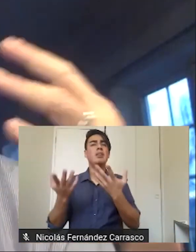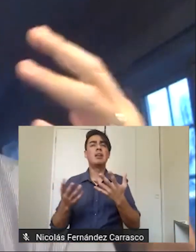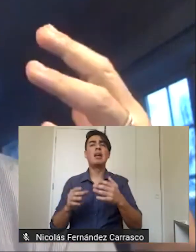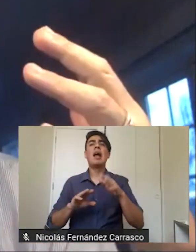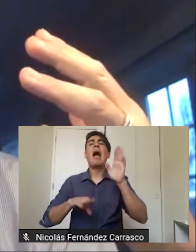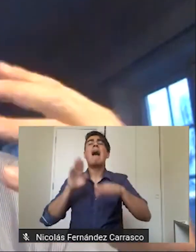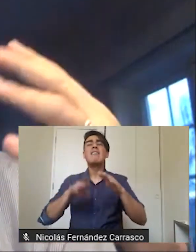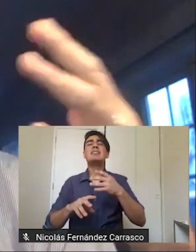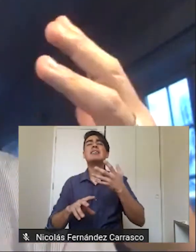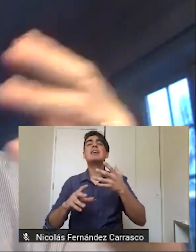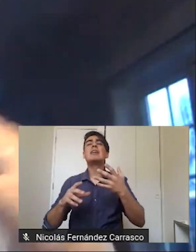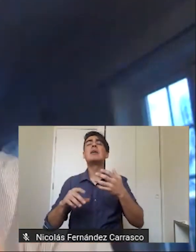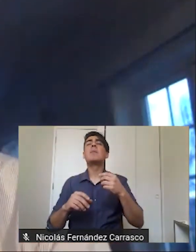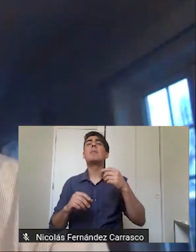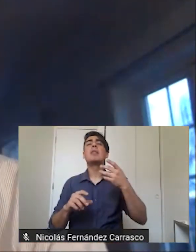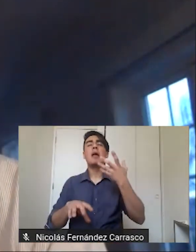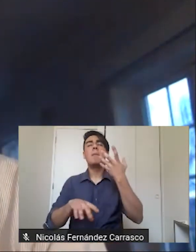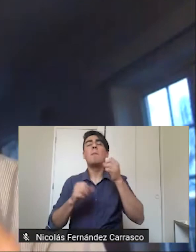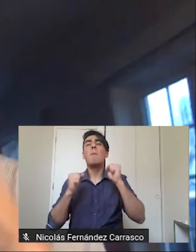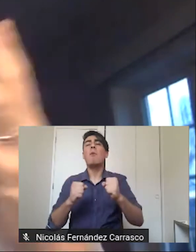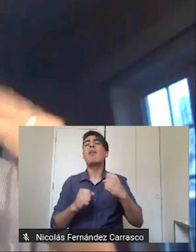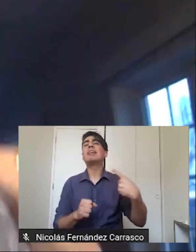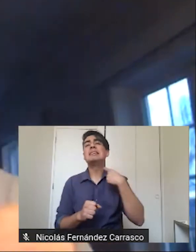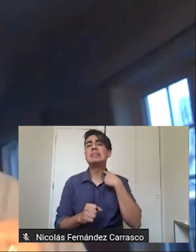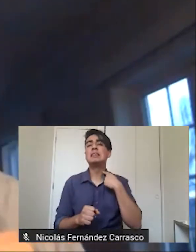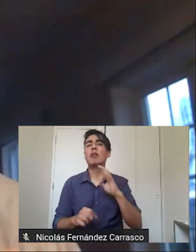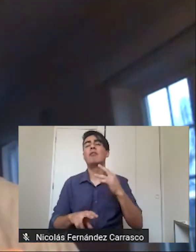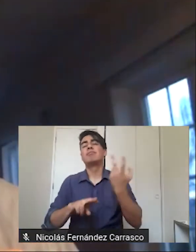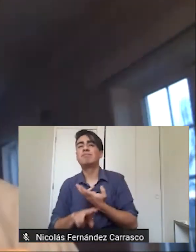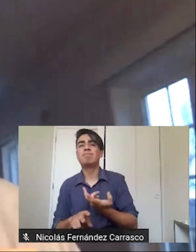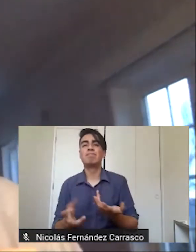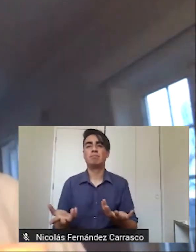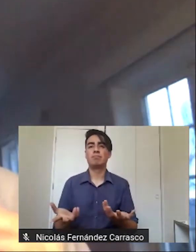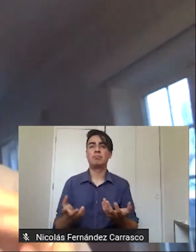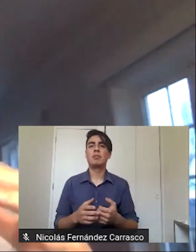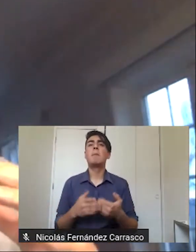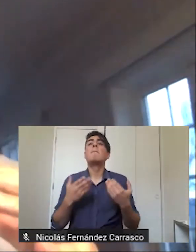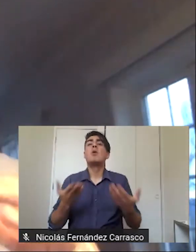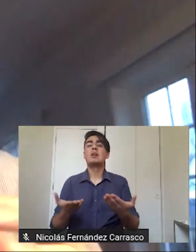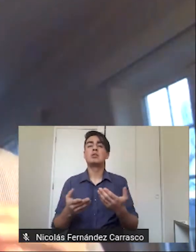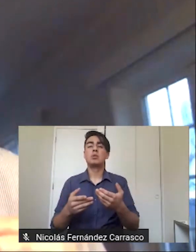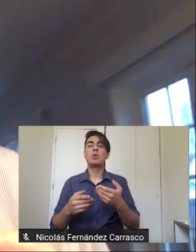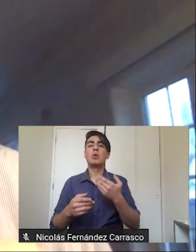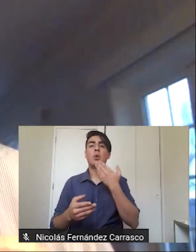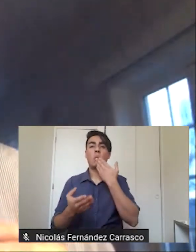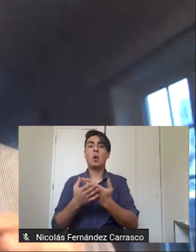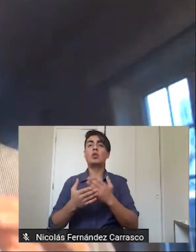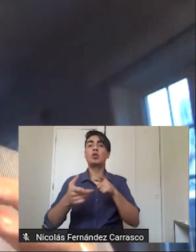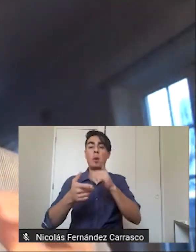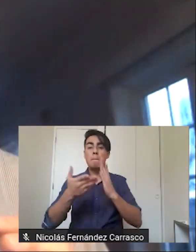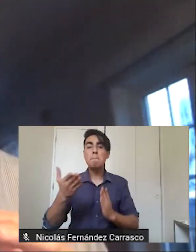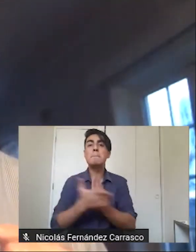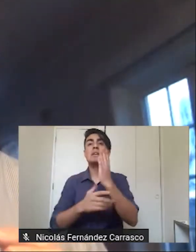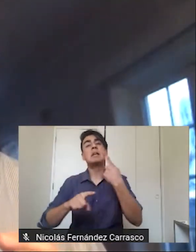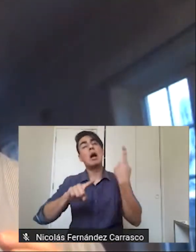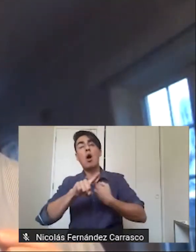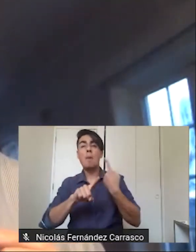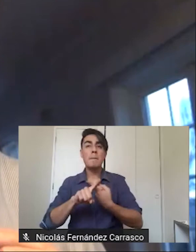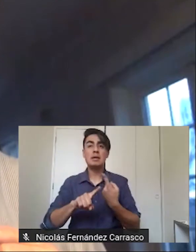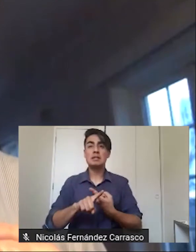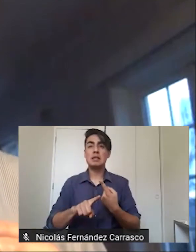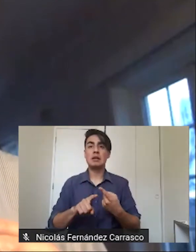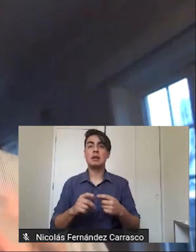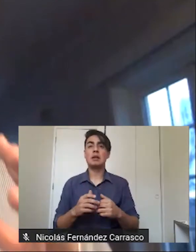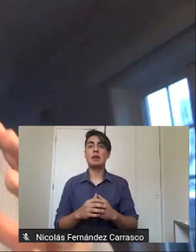cometer errores o que fallen. Por eso nosotros decimos, cuando empiezas en la conversación de nuevo,